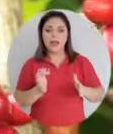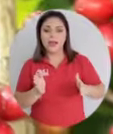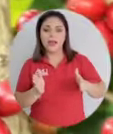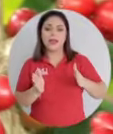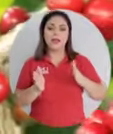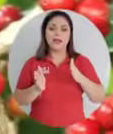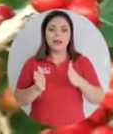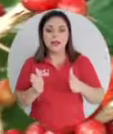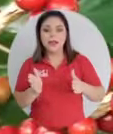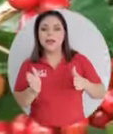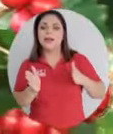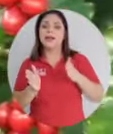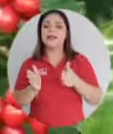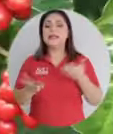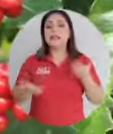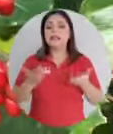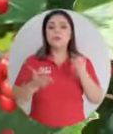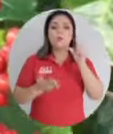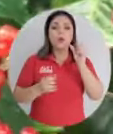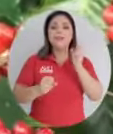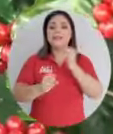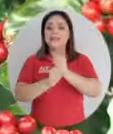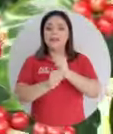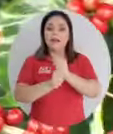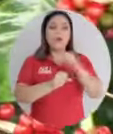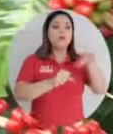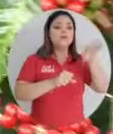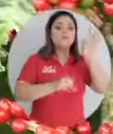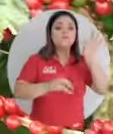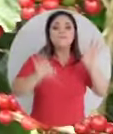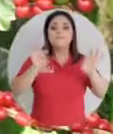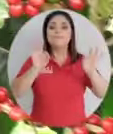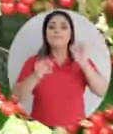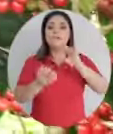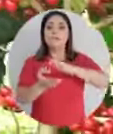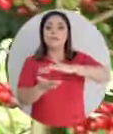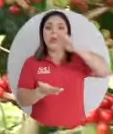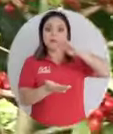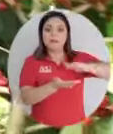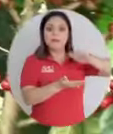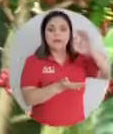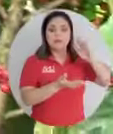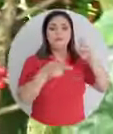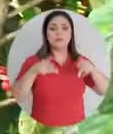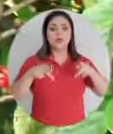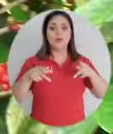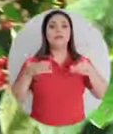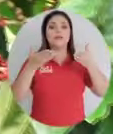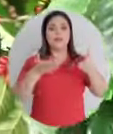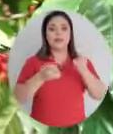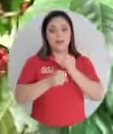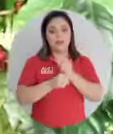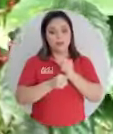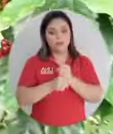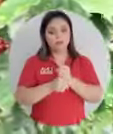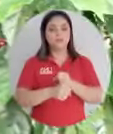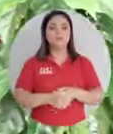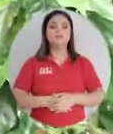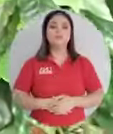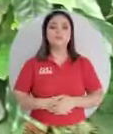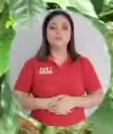se ha venido frenando y un desempleo que empieza a mostrar signos de reactivación, o sea, signos de que empieza a aumentar la cantidad de personas que están